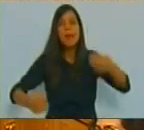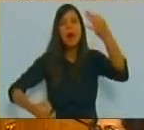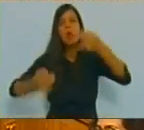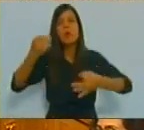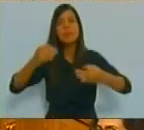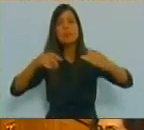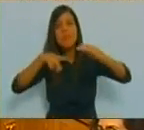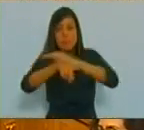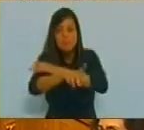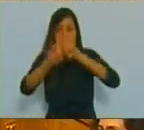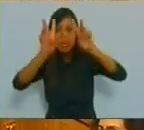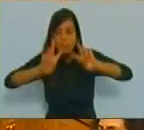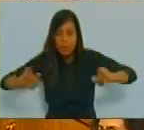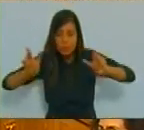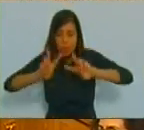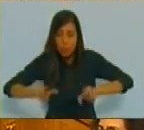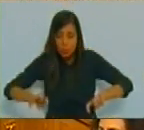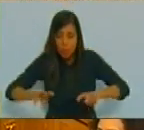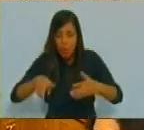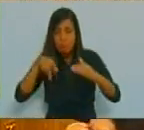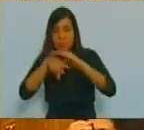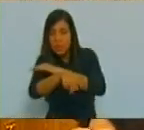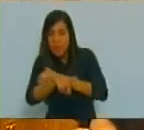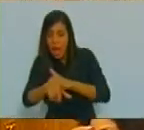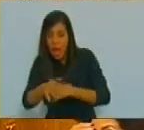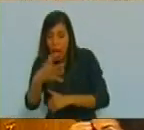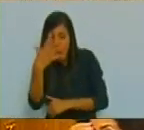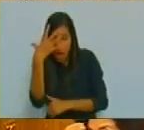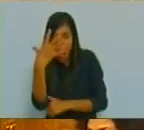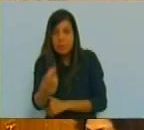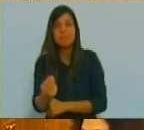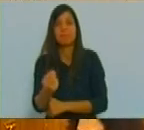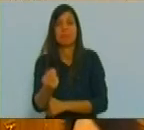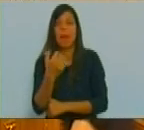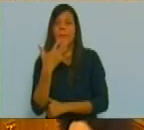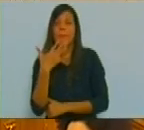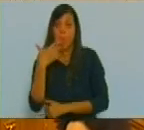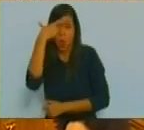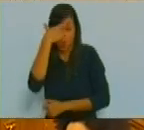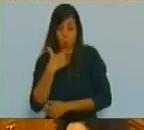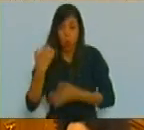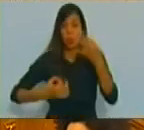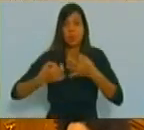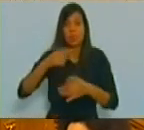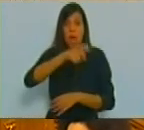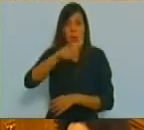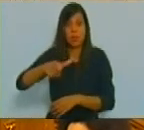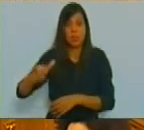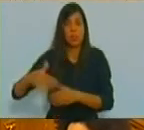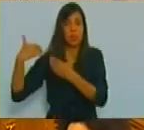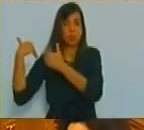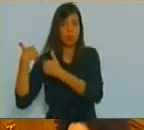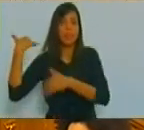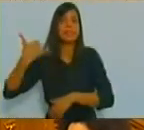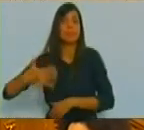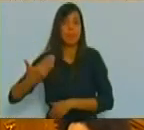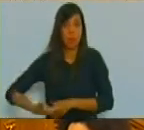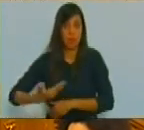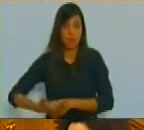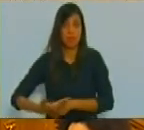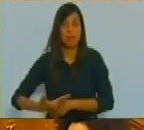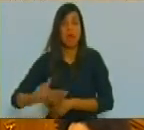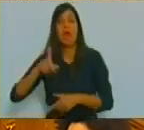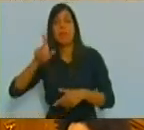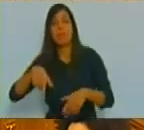entendemos el papel fundamental que está jugando no solamente los operadores sino que además hay una